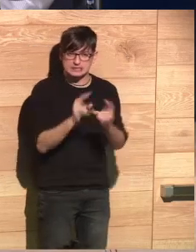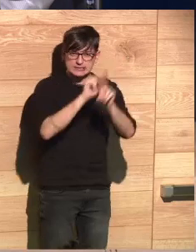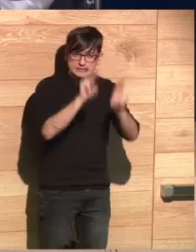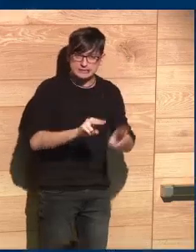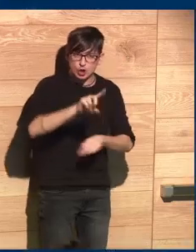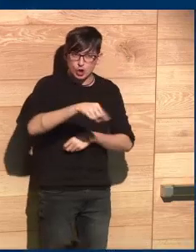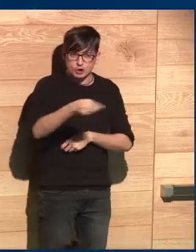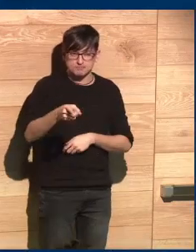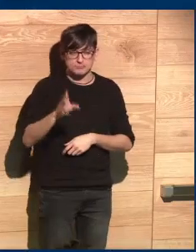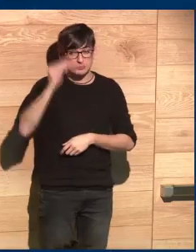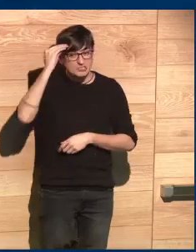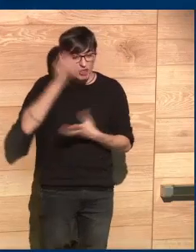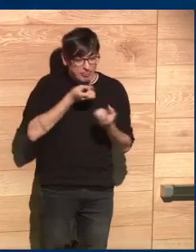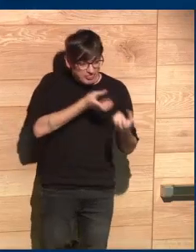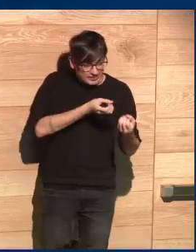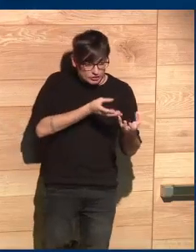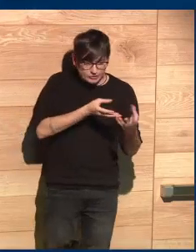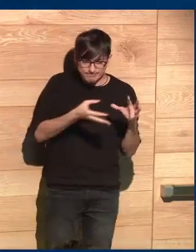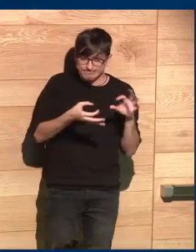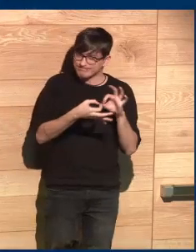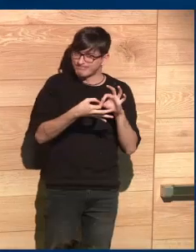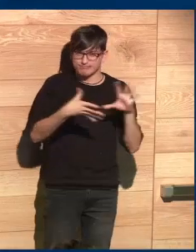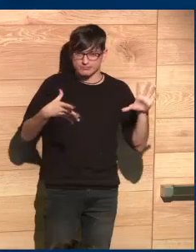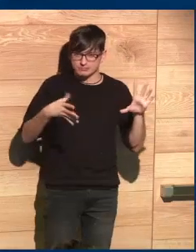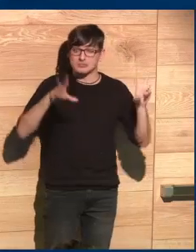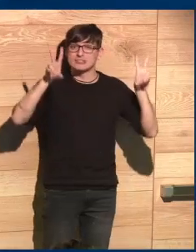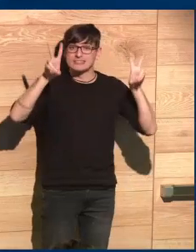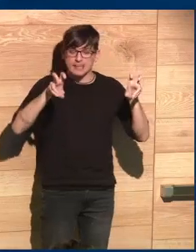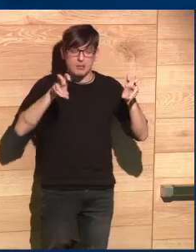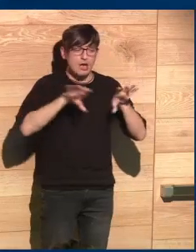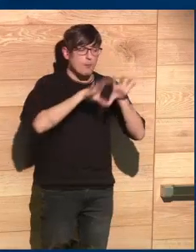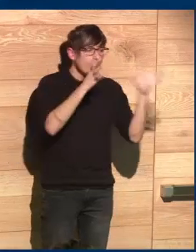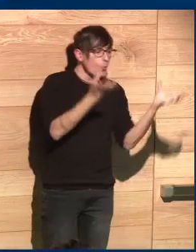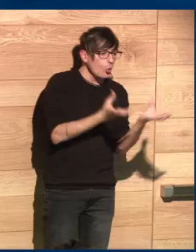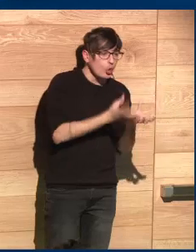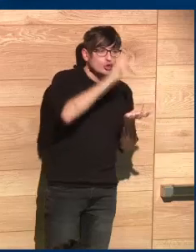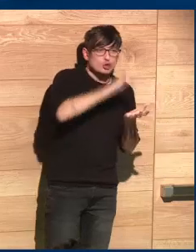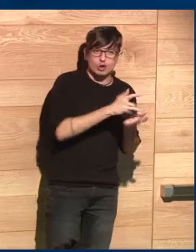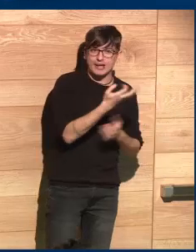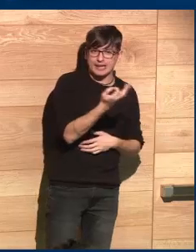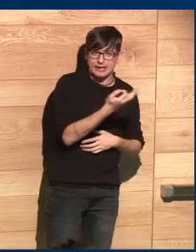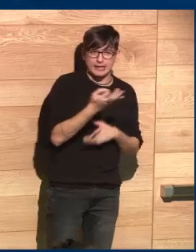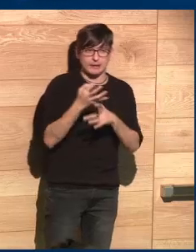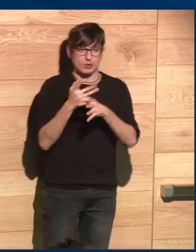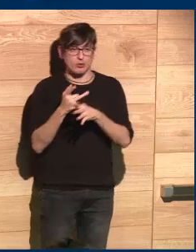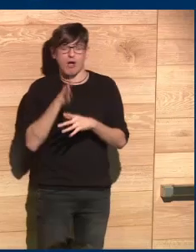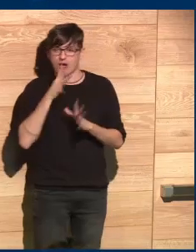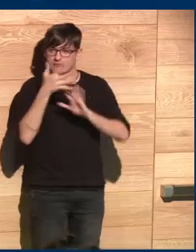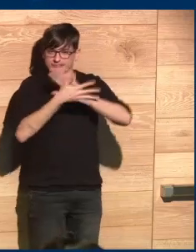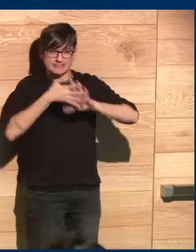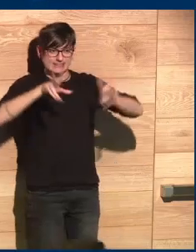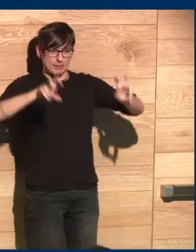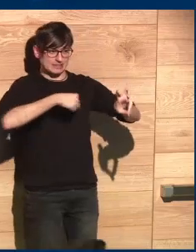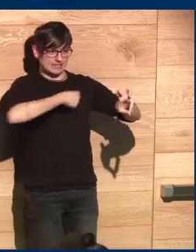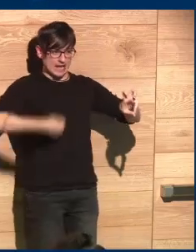No tiene que ver con datos, pero tiene que ver un poco con lo que pasa en el mundo y los videojuegos. Y ahora voy a hablar de China y creo que vamos a hablar bastante